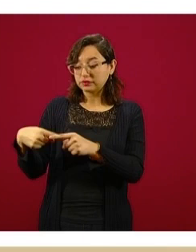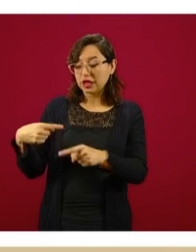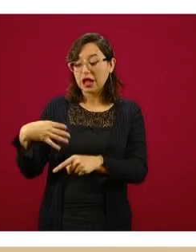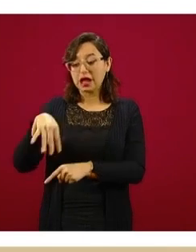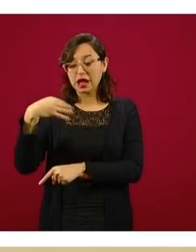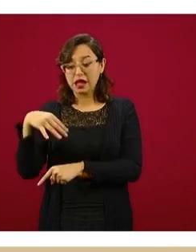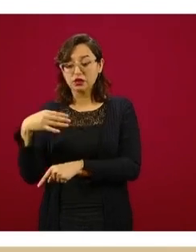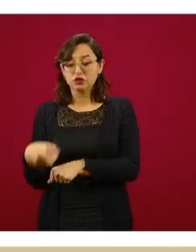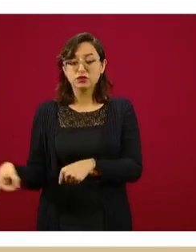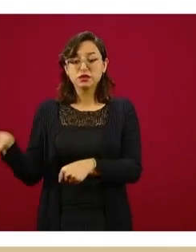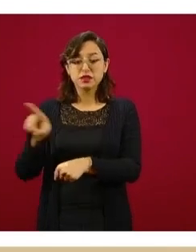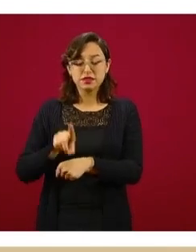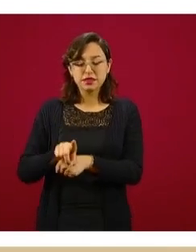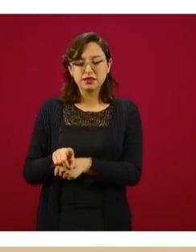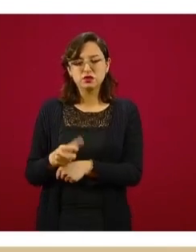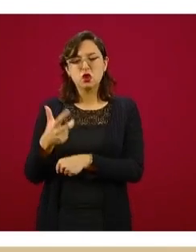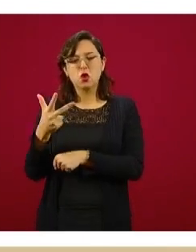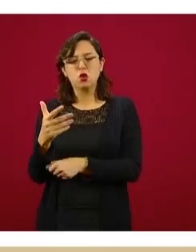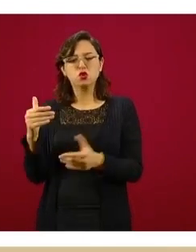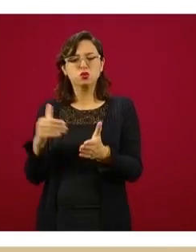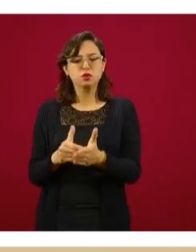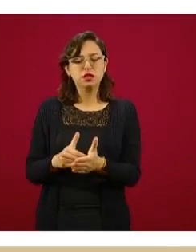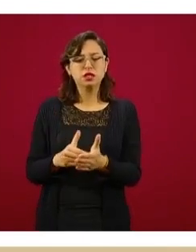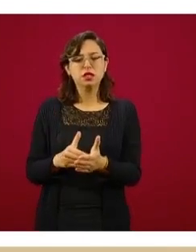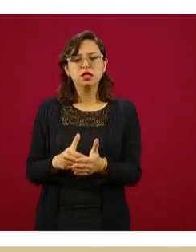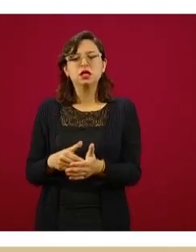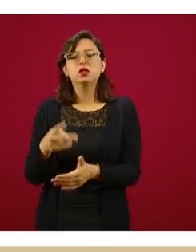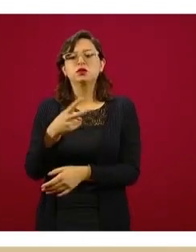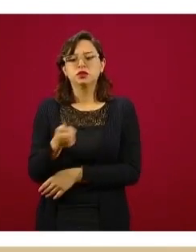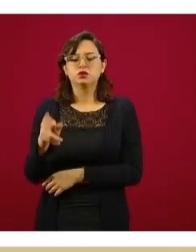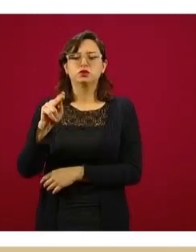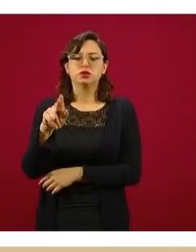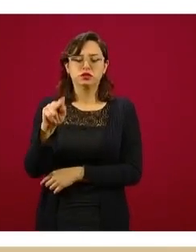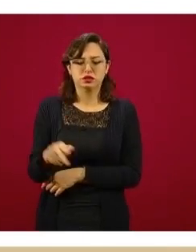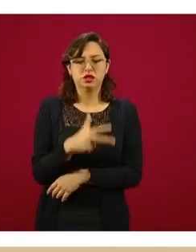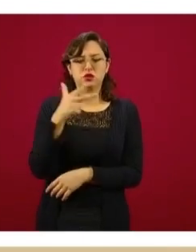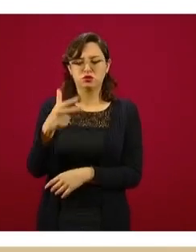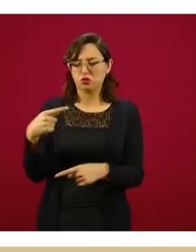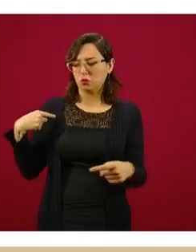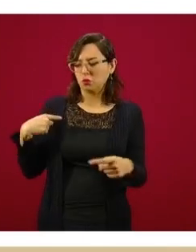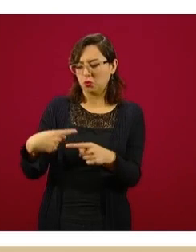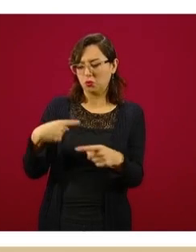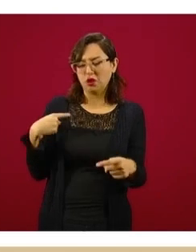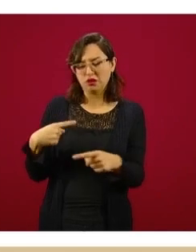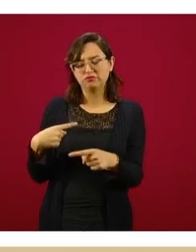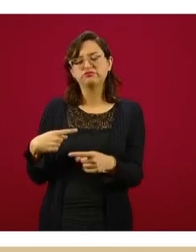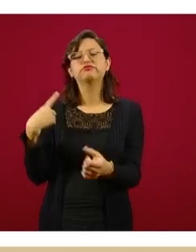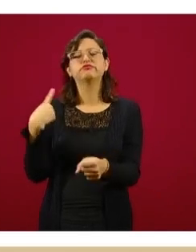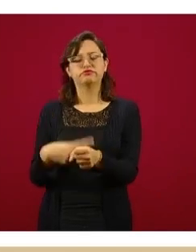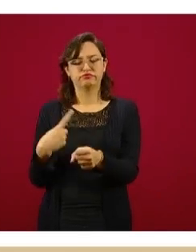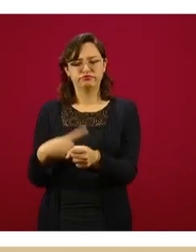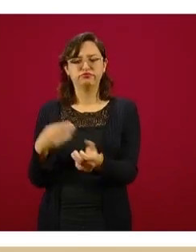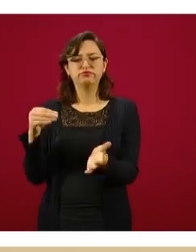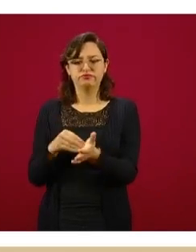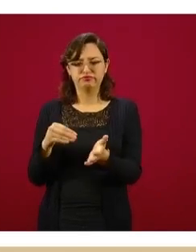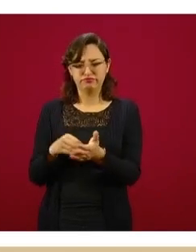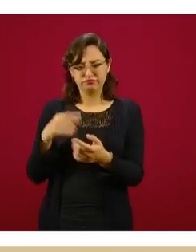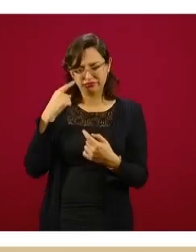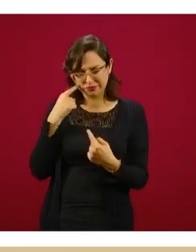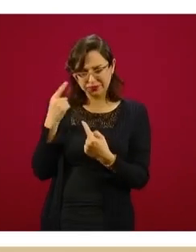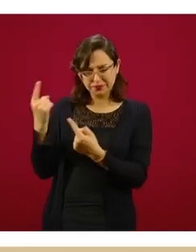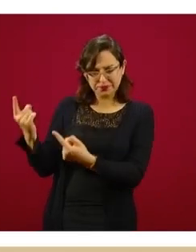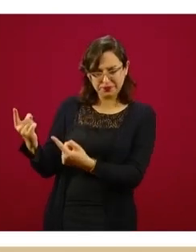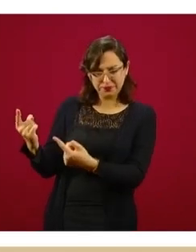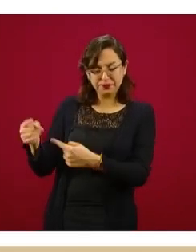8.288 son casos de las últimas 14 días, de la última quincena, que representan los casos activos de